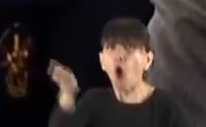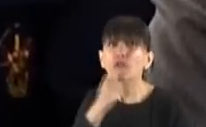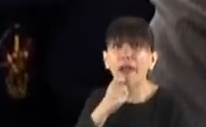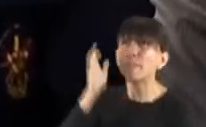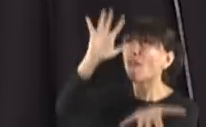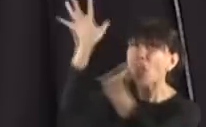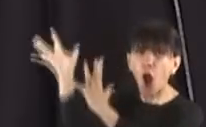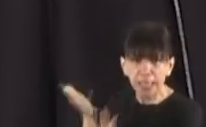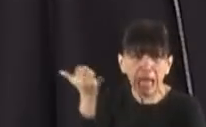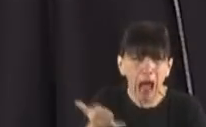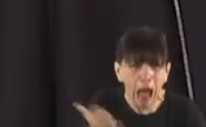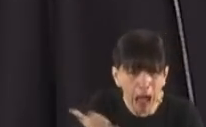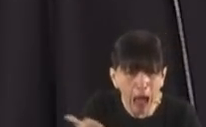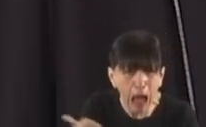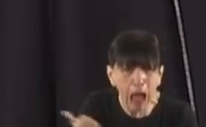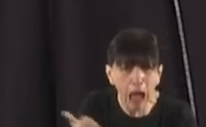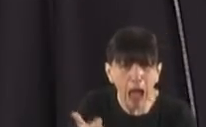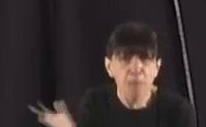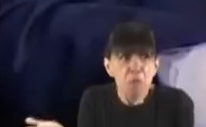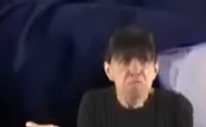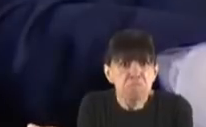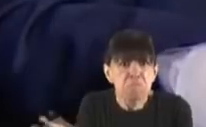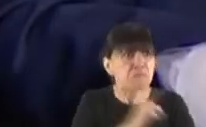Guerras silenciosas que se suceden en el mundo,